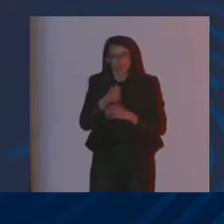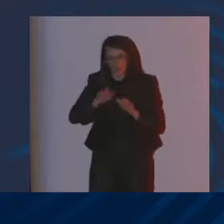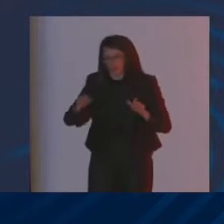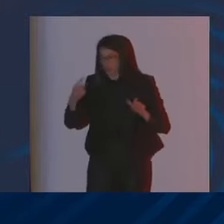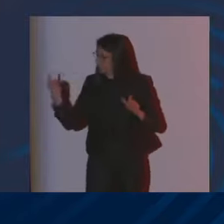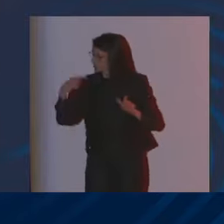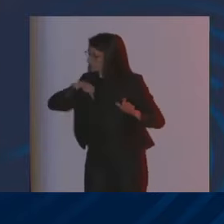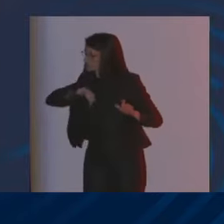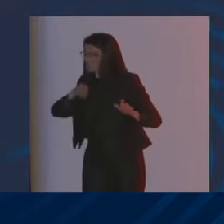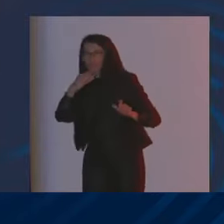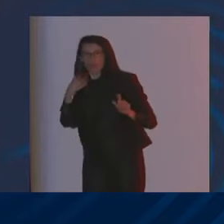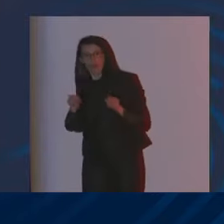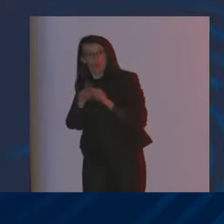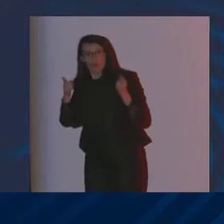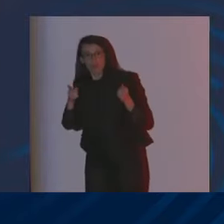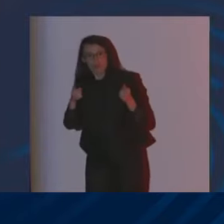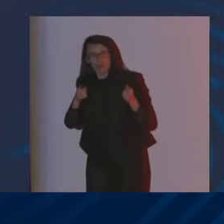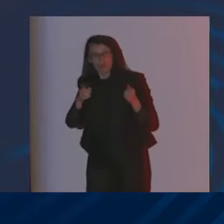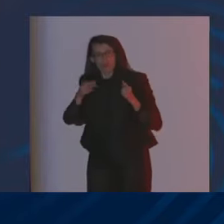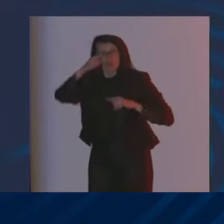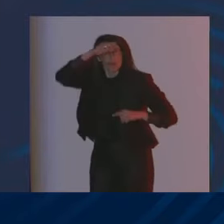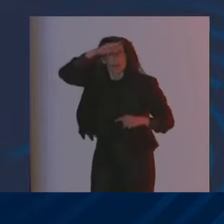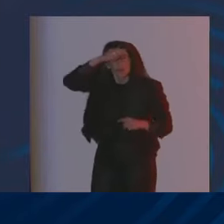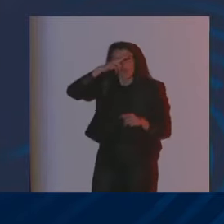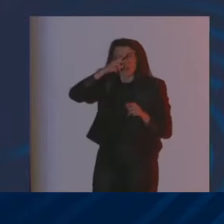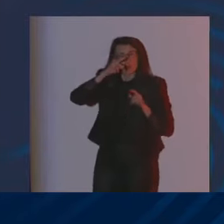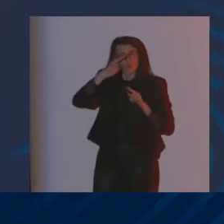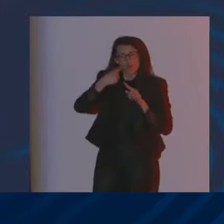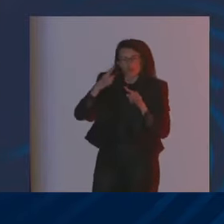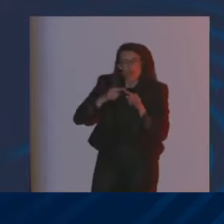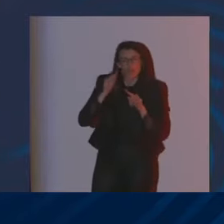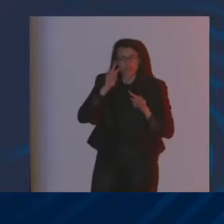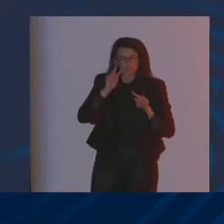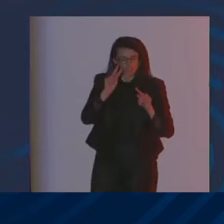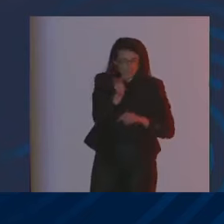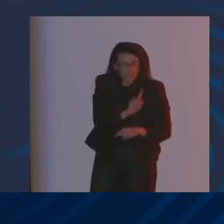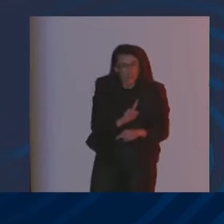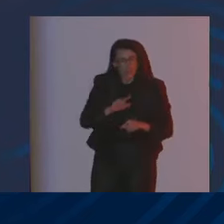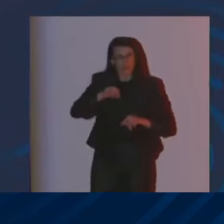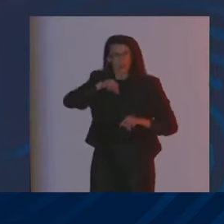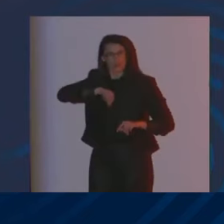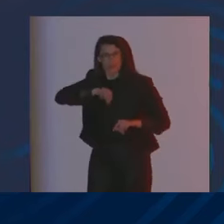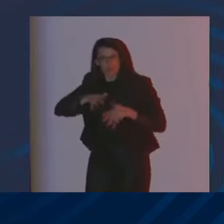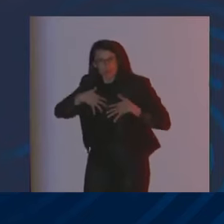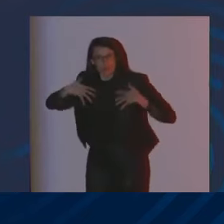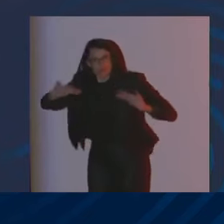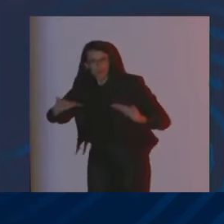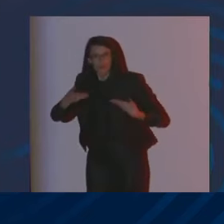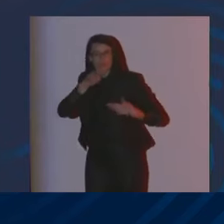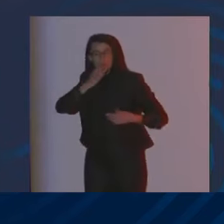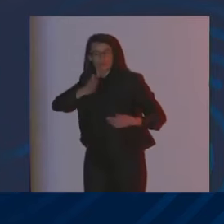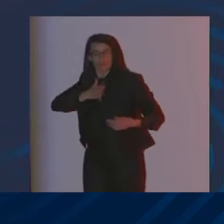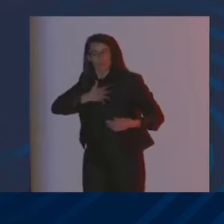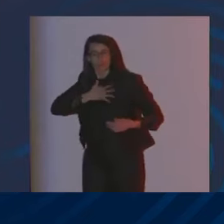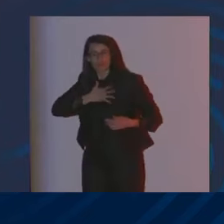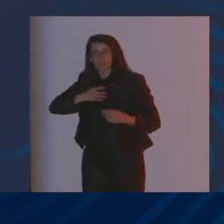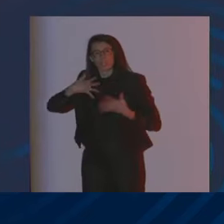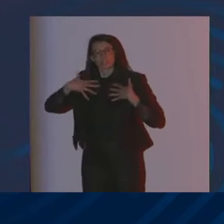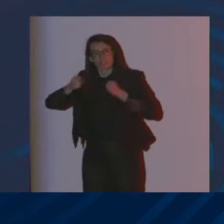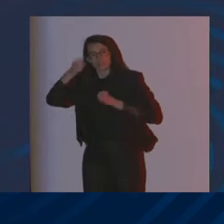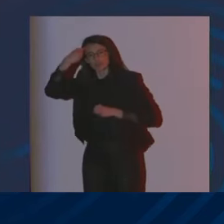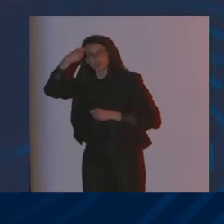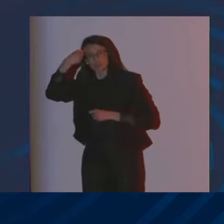edad. Seguimos preocupándonos de aquello que no se ve, de las emociones, del bienestar, de la salud mental de las